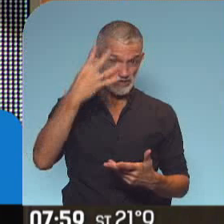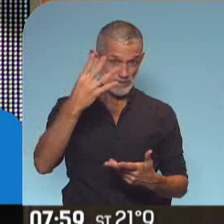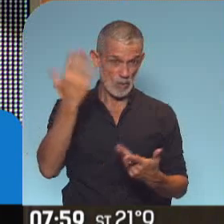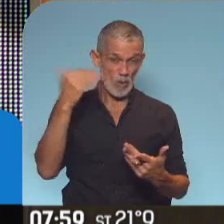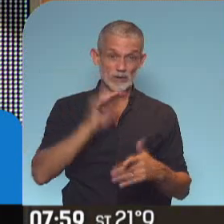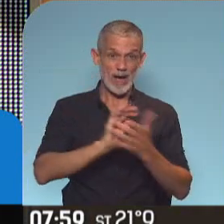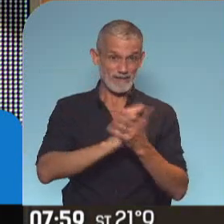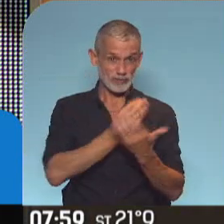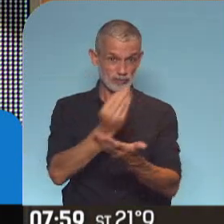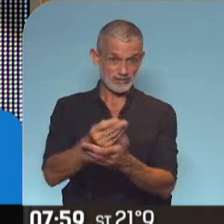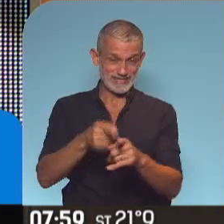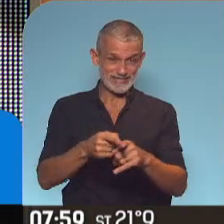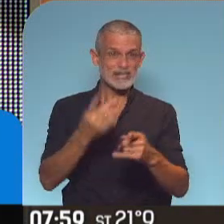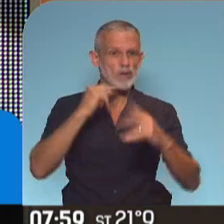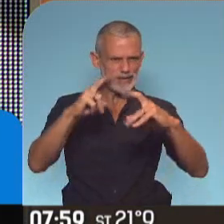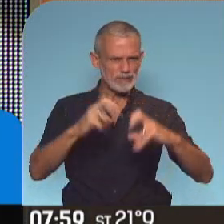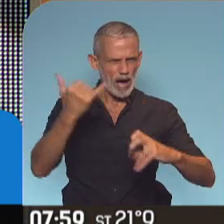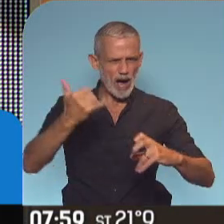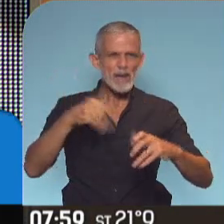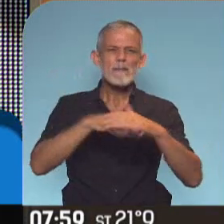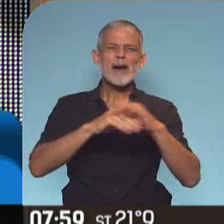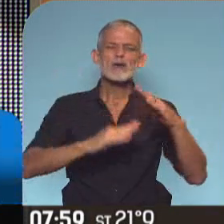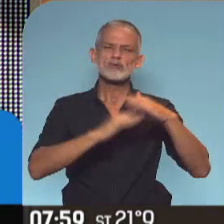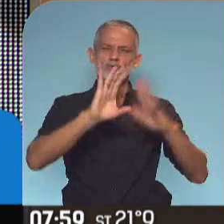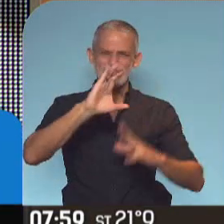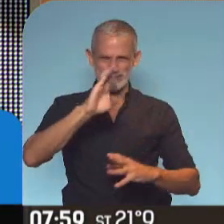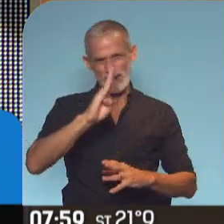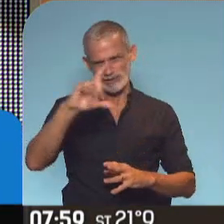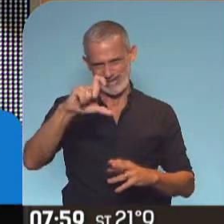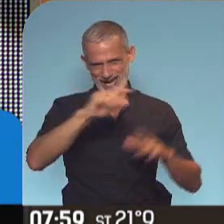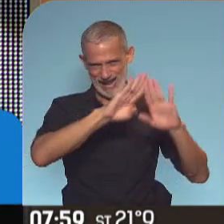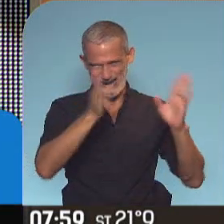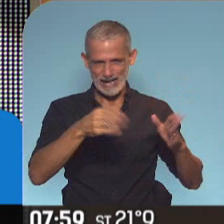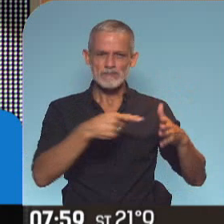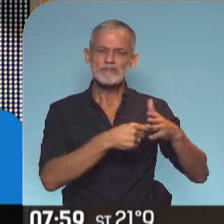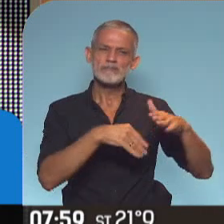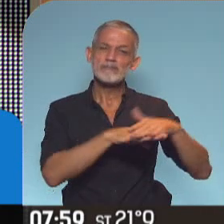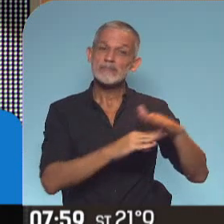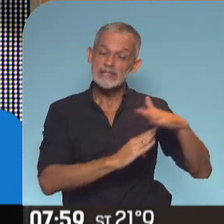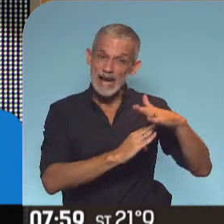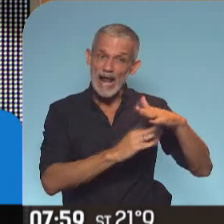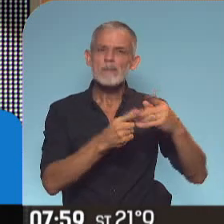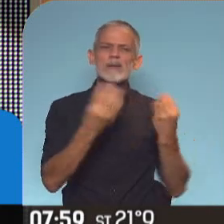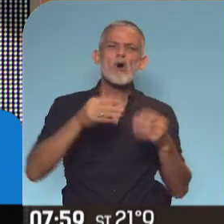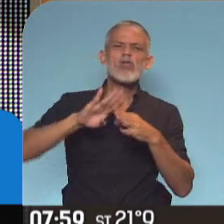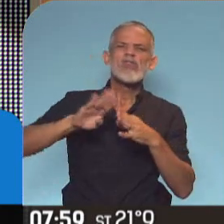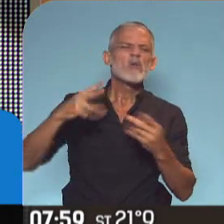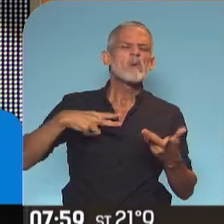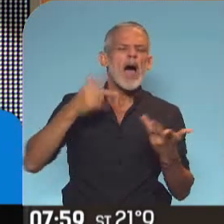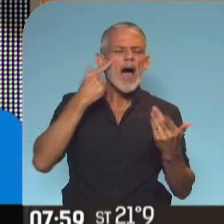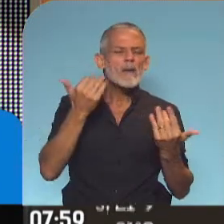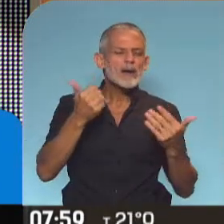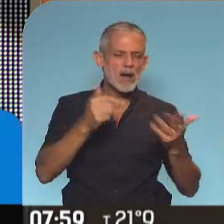cuando asumió Alfonsín, se hace una investigación en el Banco Central para ver cómo era la deuda privada. Ahí